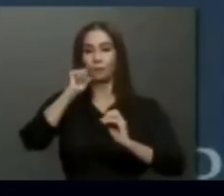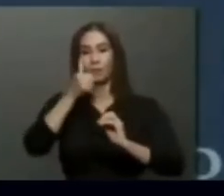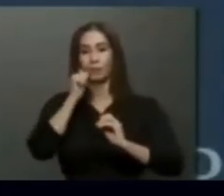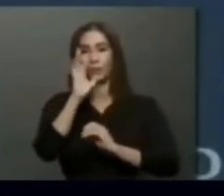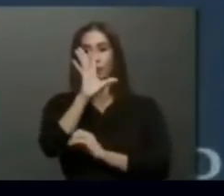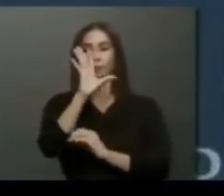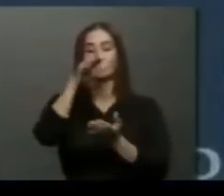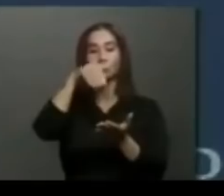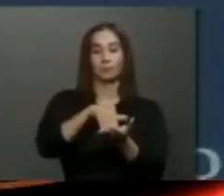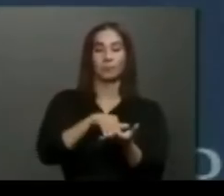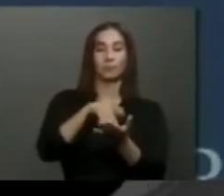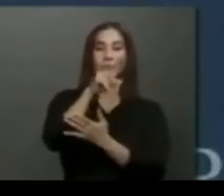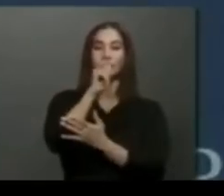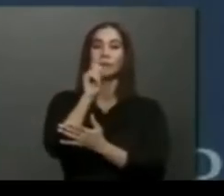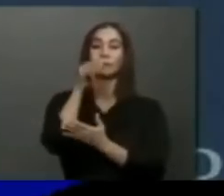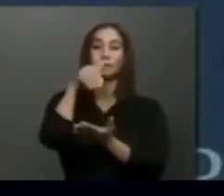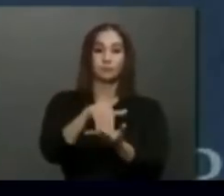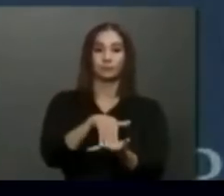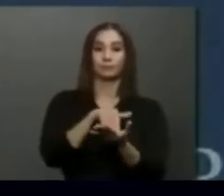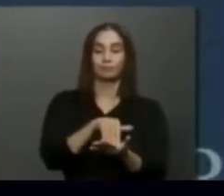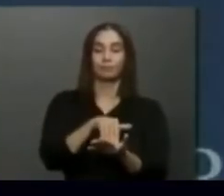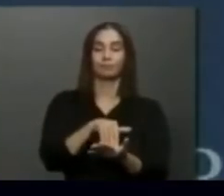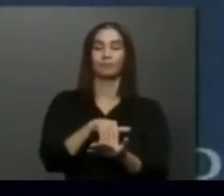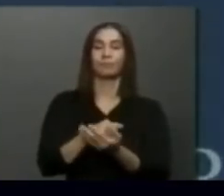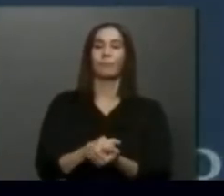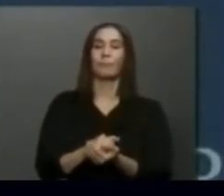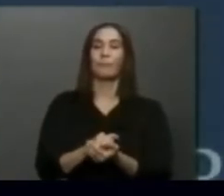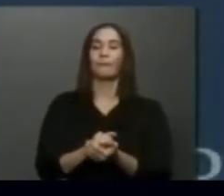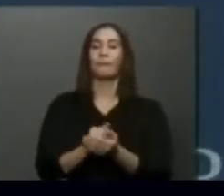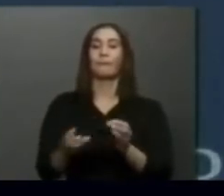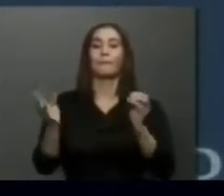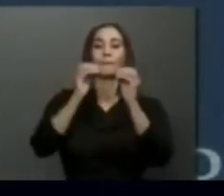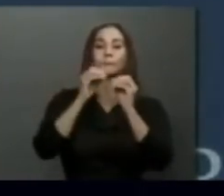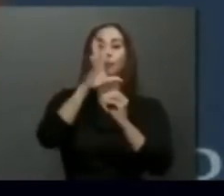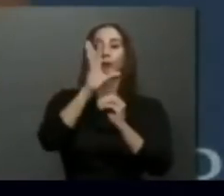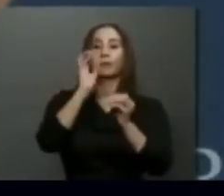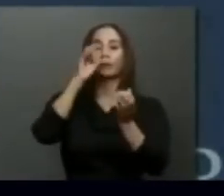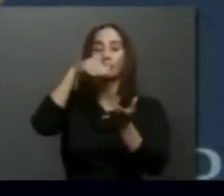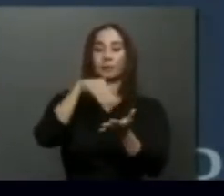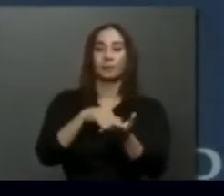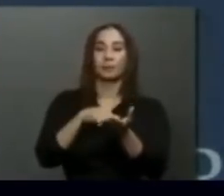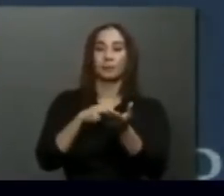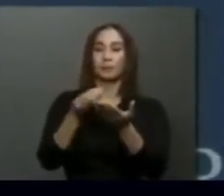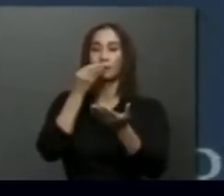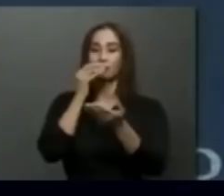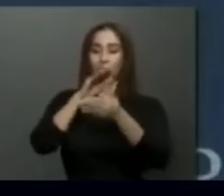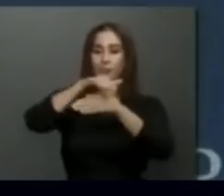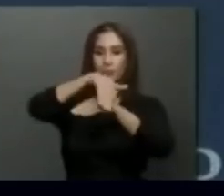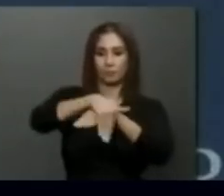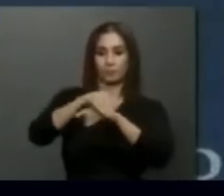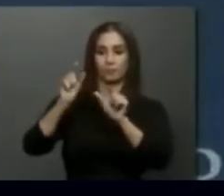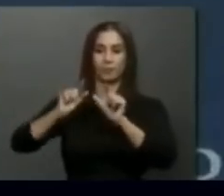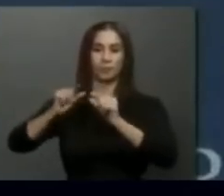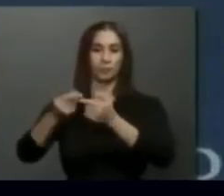de 50 mil a 100 mil y ha hecho más de 500 cenas para más de 500 personas con la